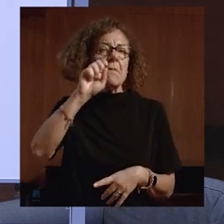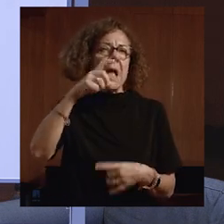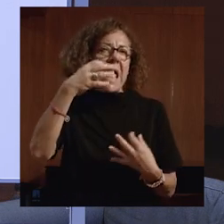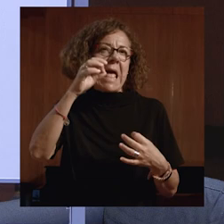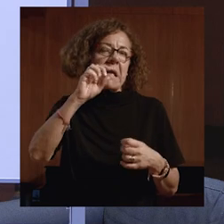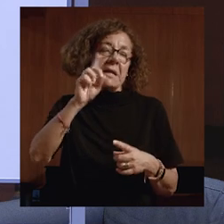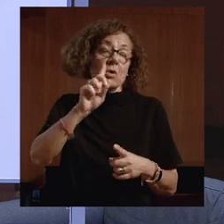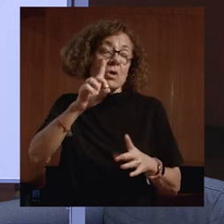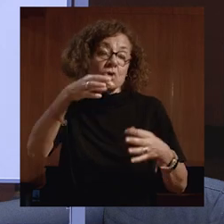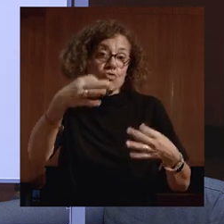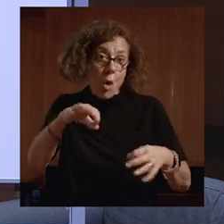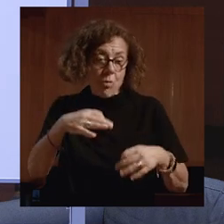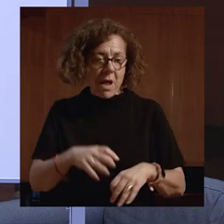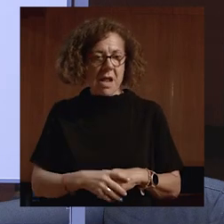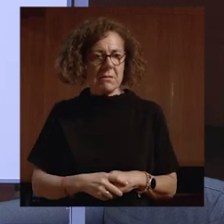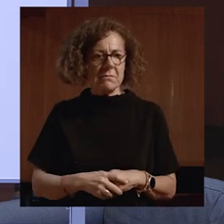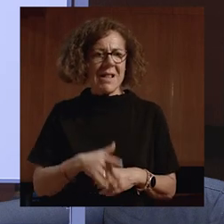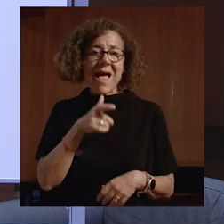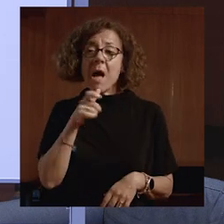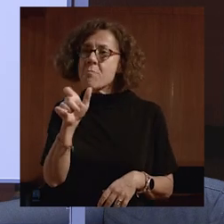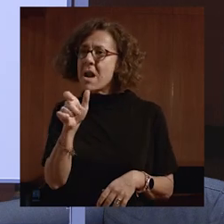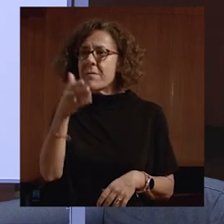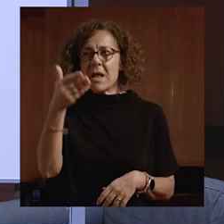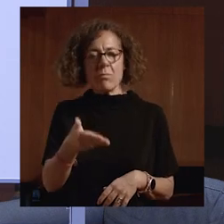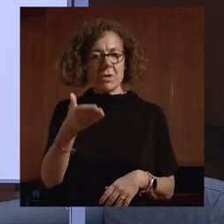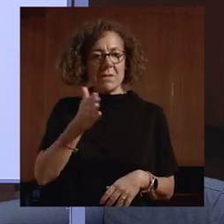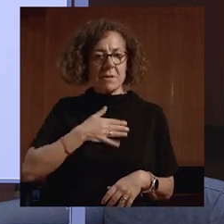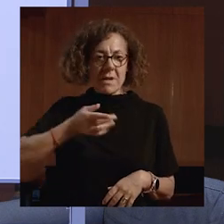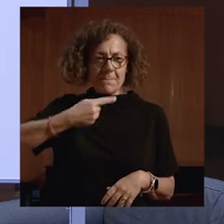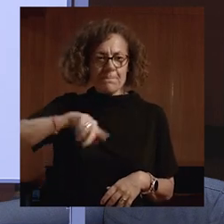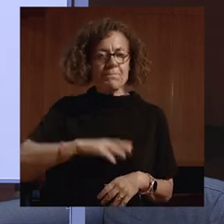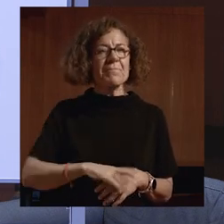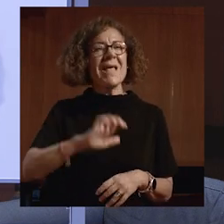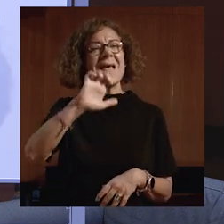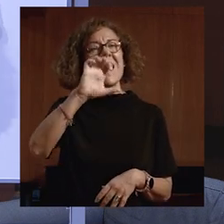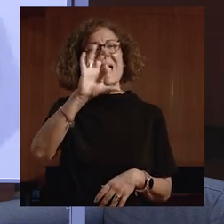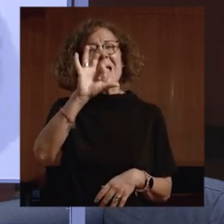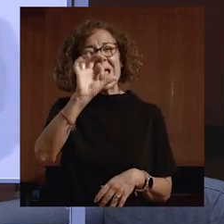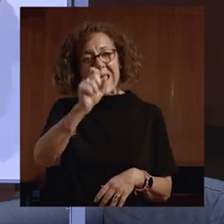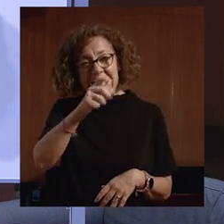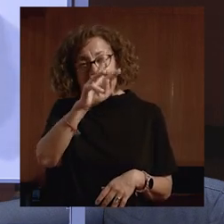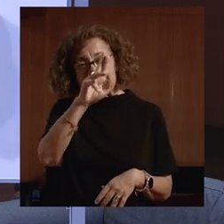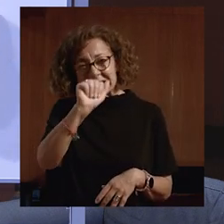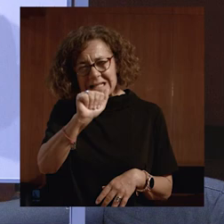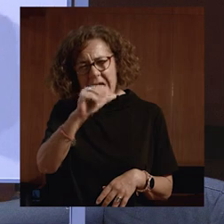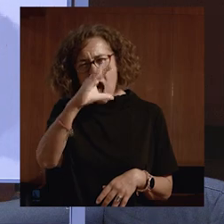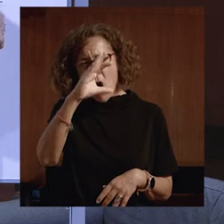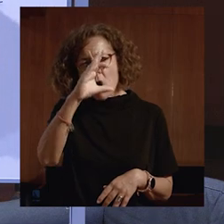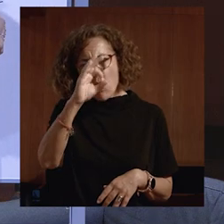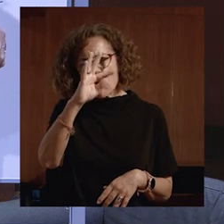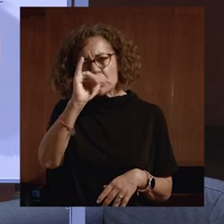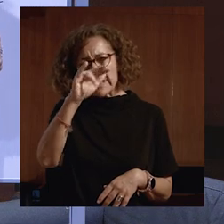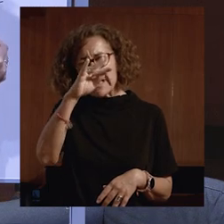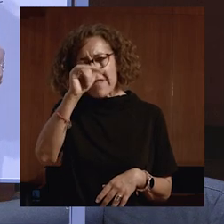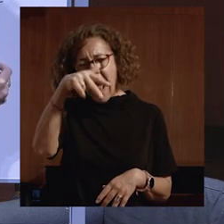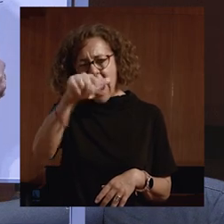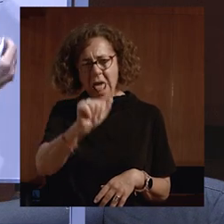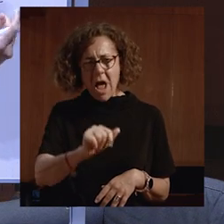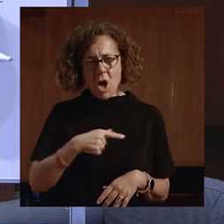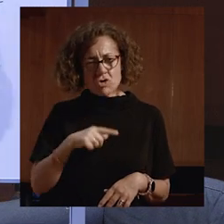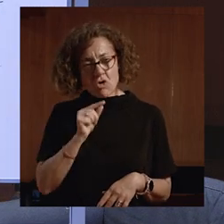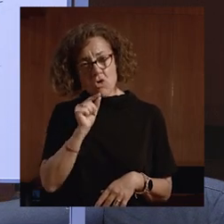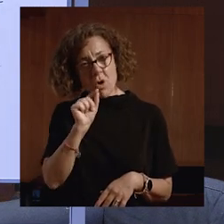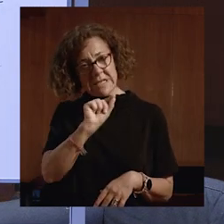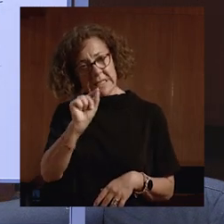es fundamental para nuestra profesión. Extra cotidiano. Mira, hasta lo he escrito de